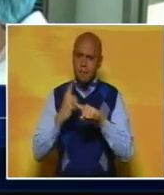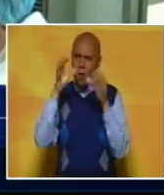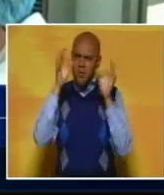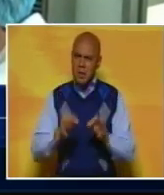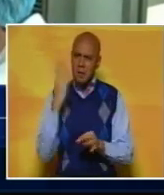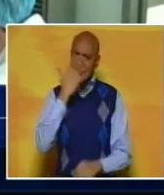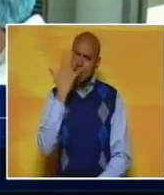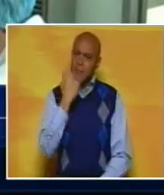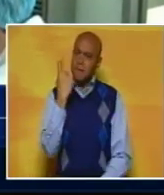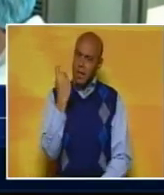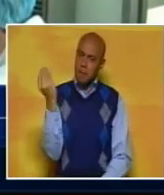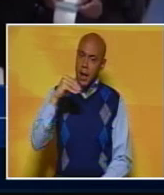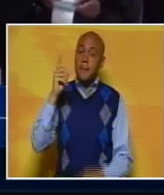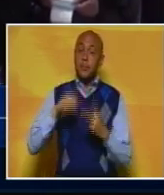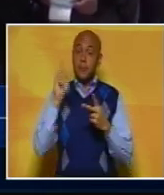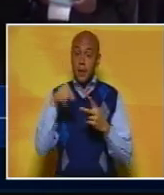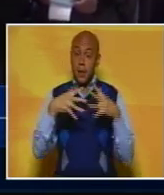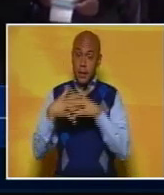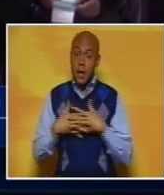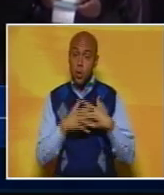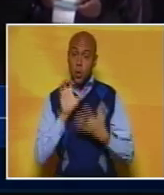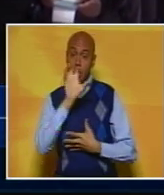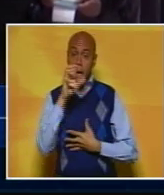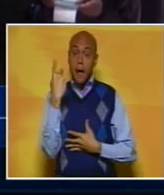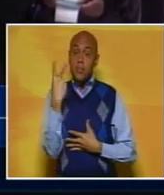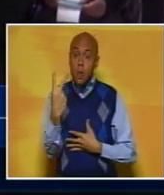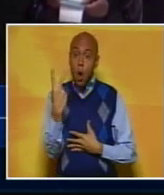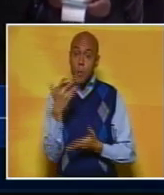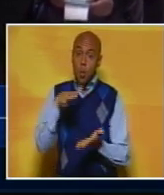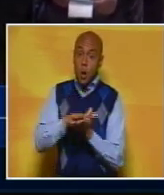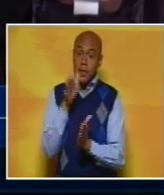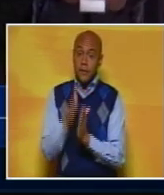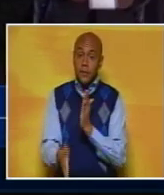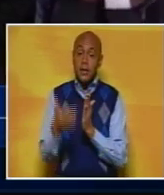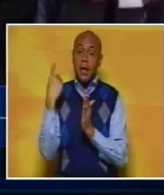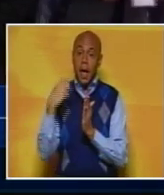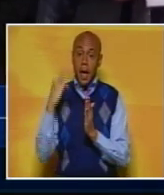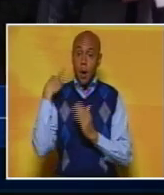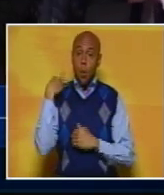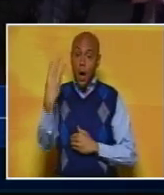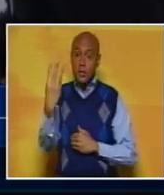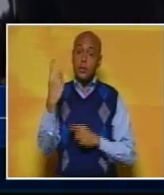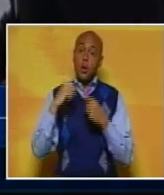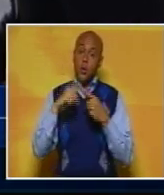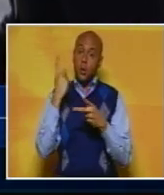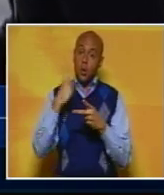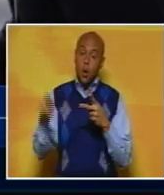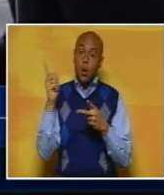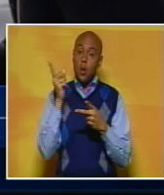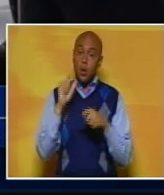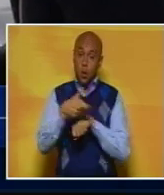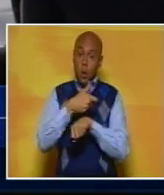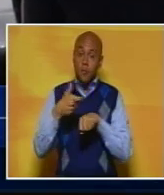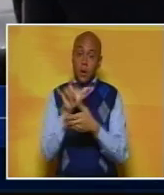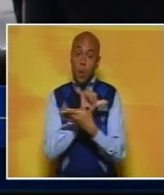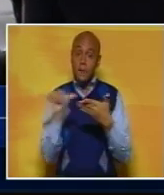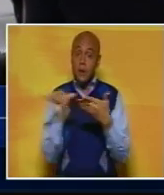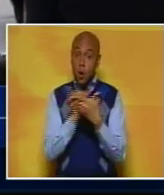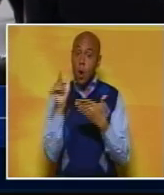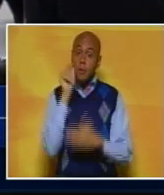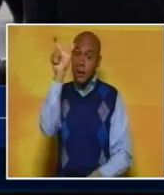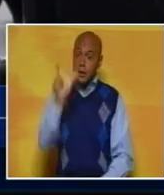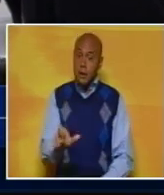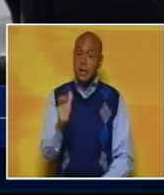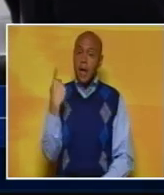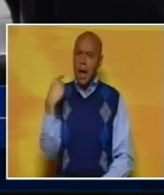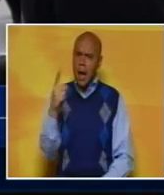confirmadas. En esa nación se han registrado las 2 primeras muertes en el estado de Washington y el gobernador de Nueva York informó la